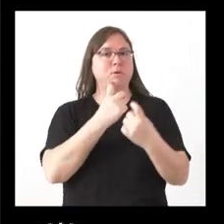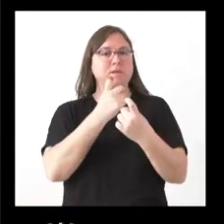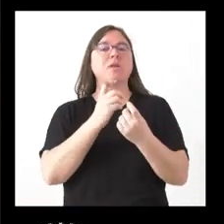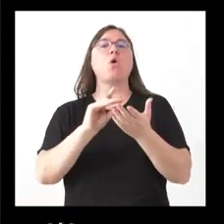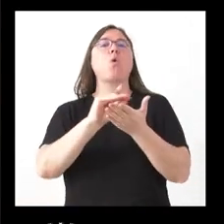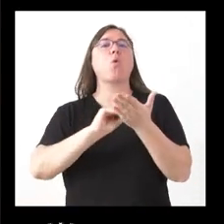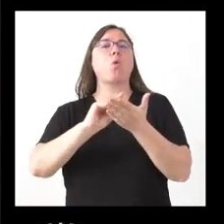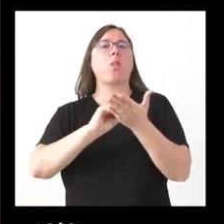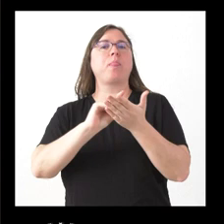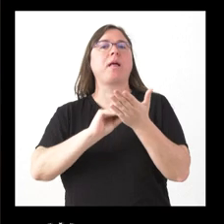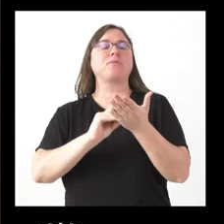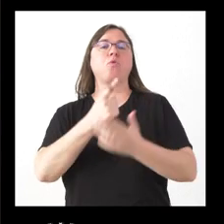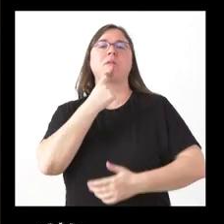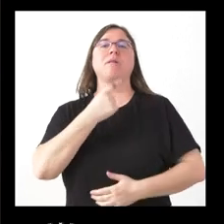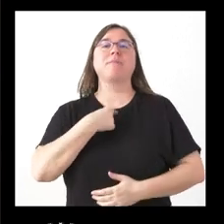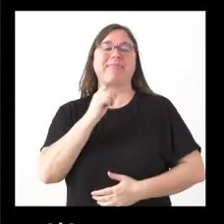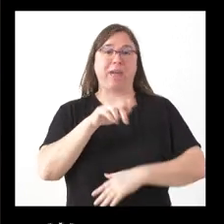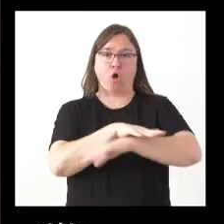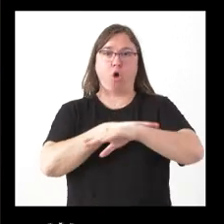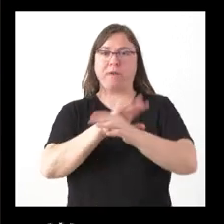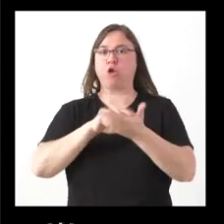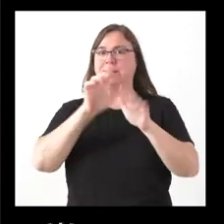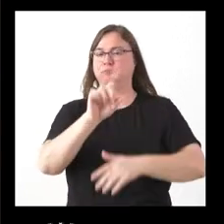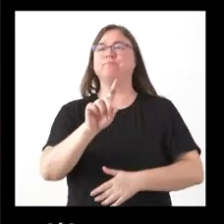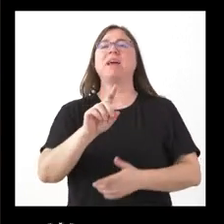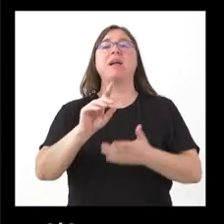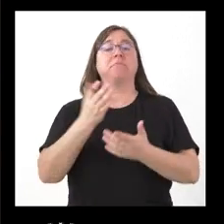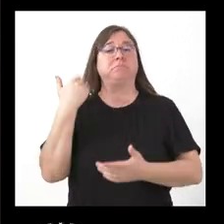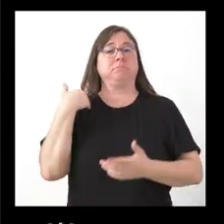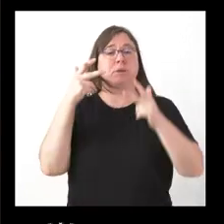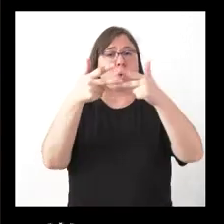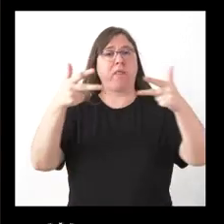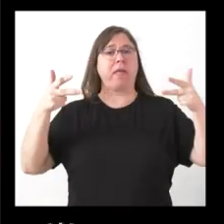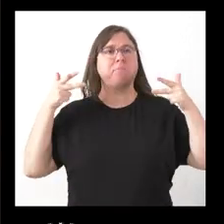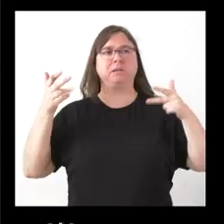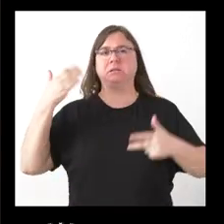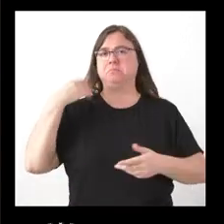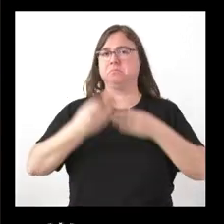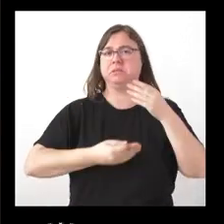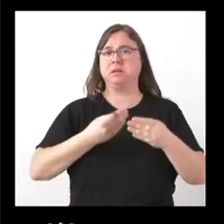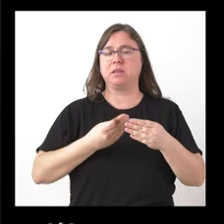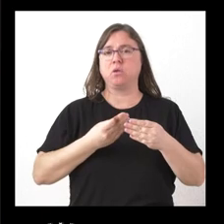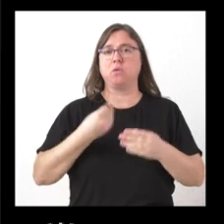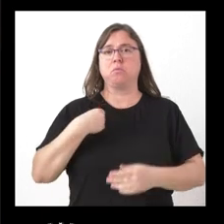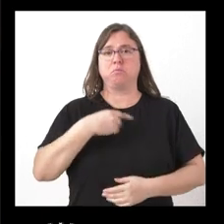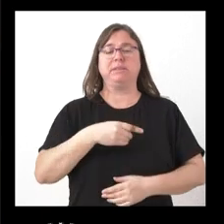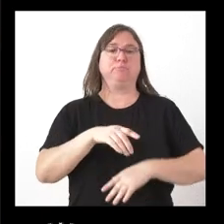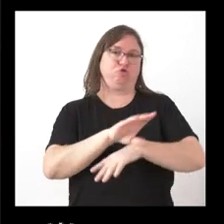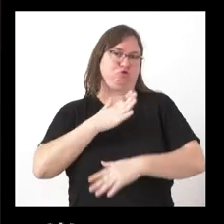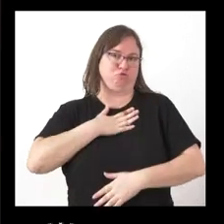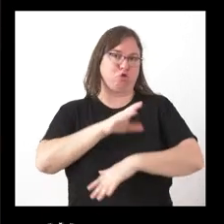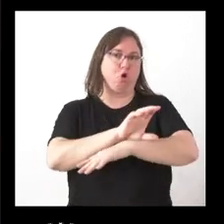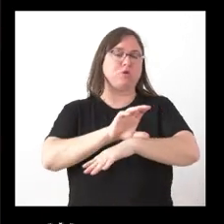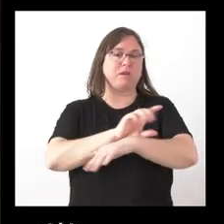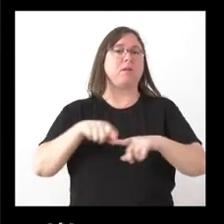ya el gobierno de Castilla León en la rueda de prensa que hicimos tanto este consejero que les habla como